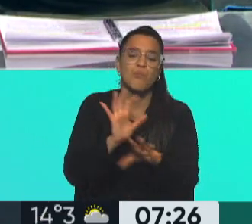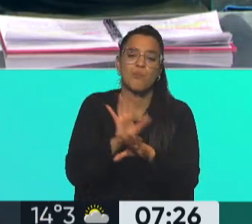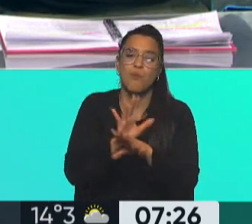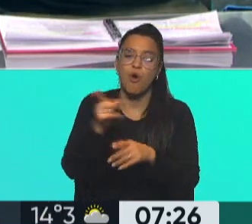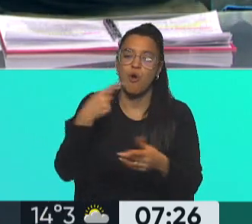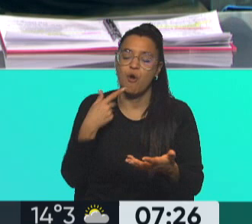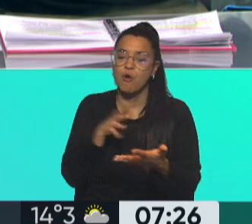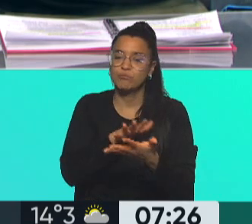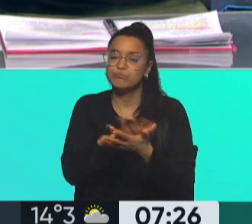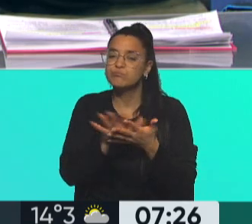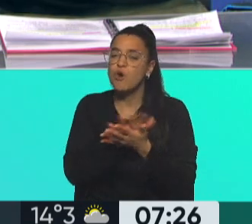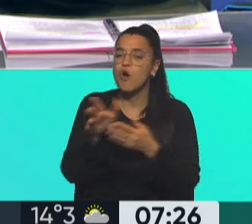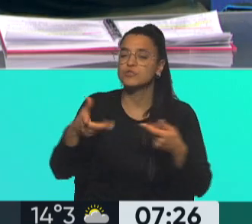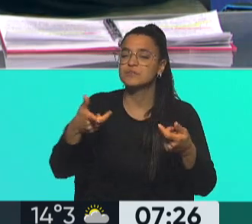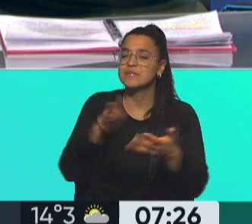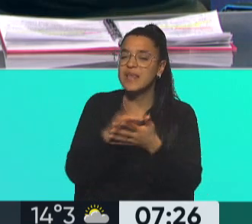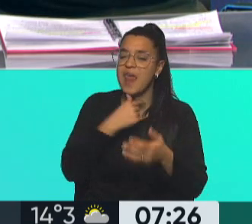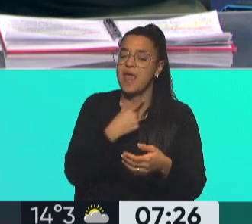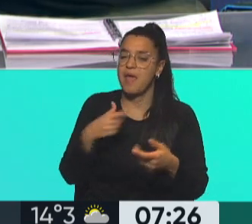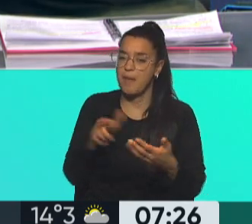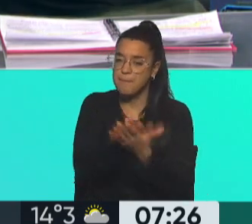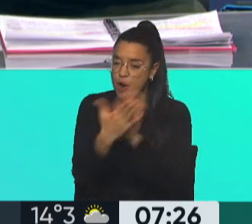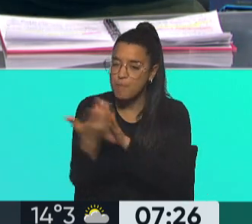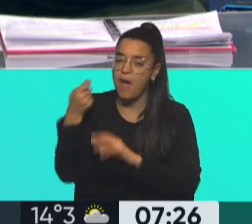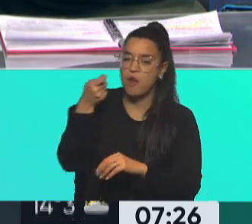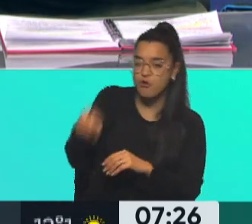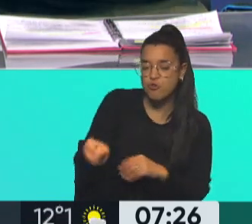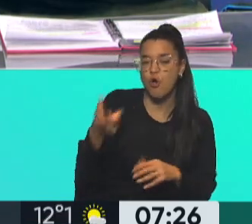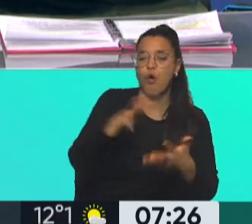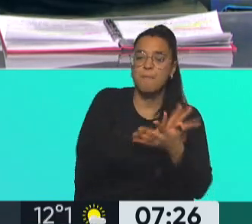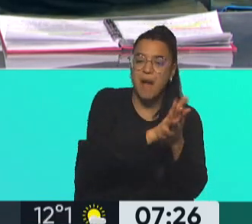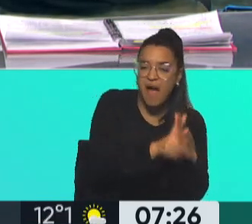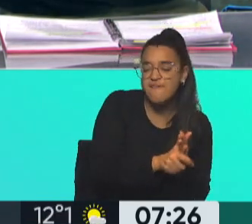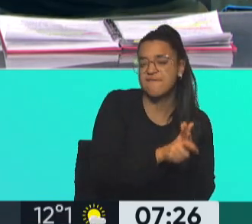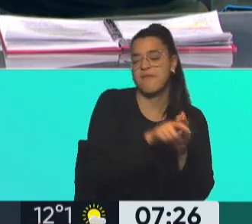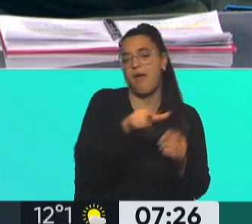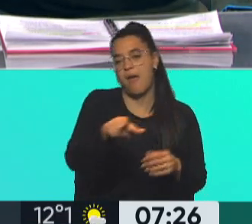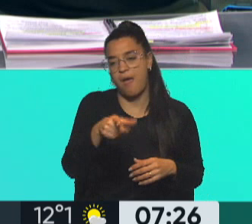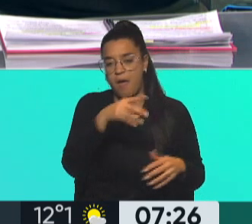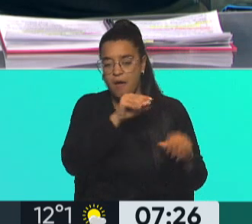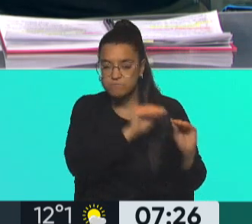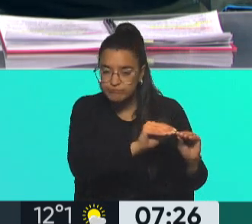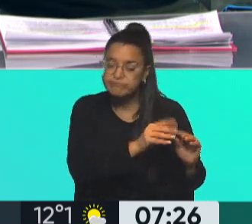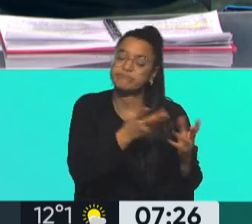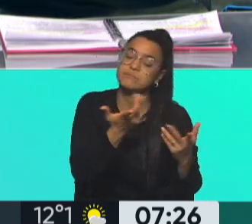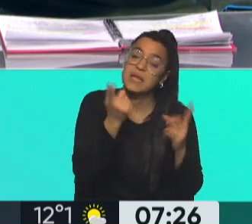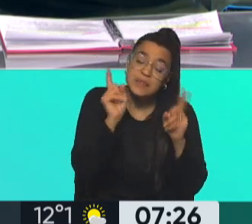cuenta entre el gobierno, la mafia albanesa y también con los